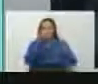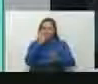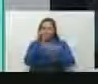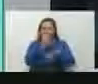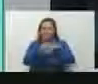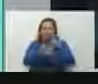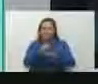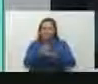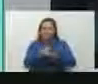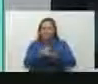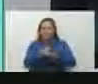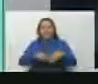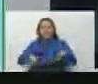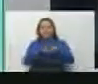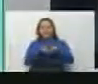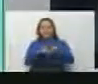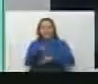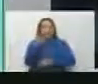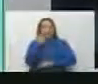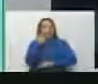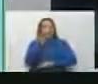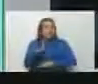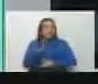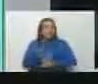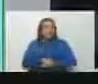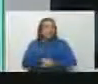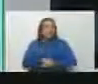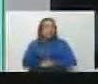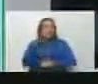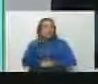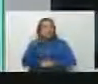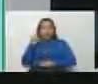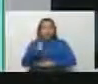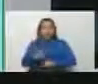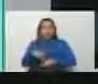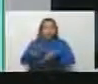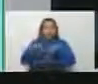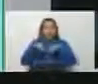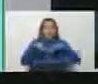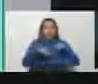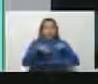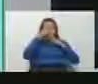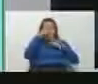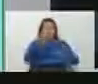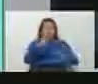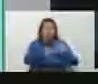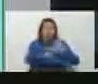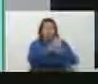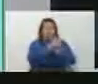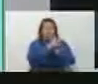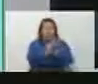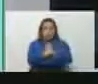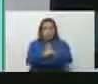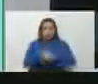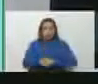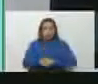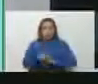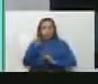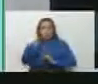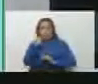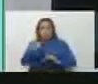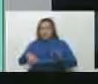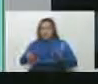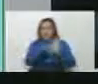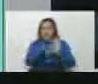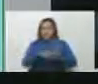lo que se llama un ritual, un hábito. Y ese hábito pasa por el reconocimiento y el respeto del símbolo. Además que es ley. Claro. Y